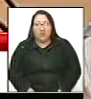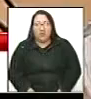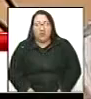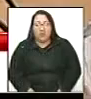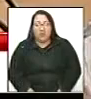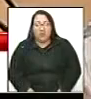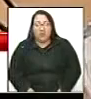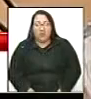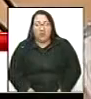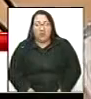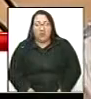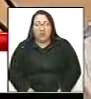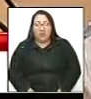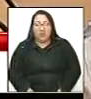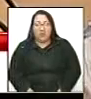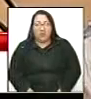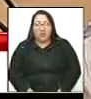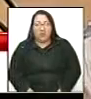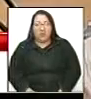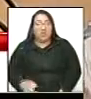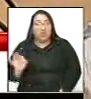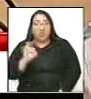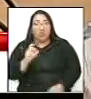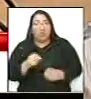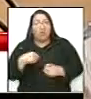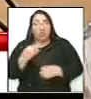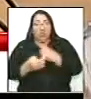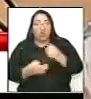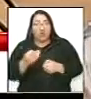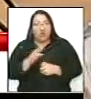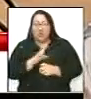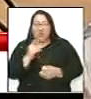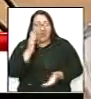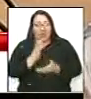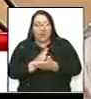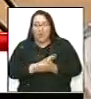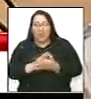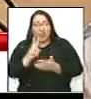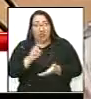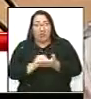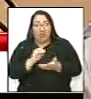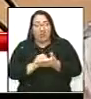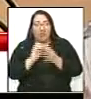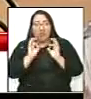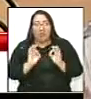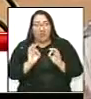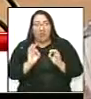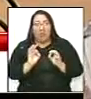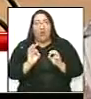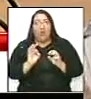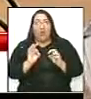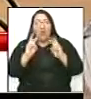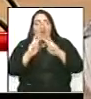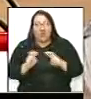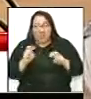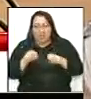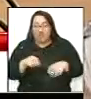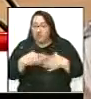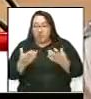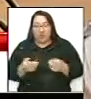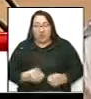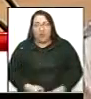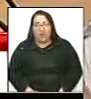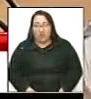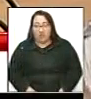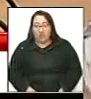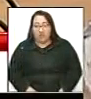efectivamente ninguna persona puede ser procesado ni sentenciado dos veces por los mismos hechos. El asunto es que, digamos,